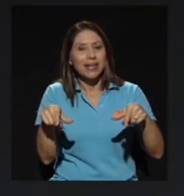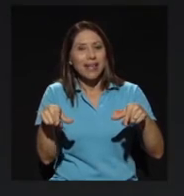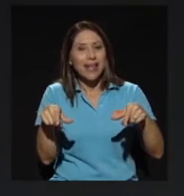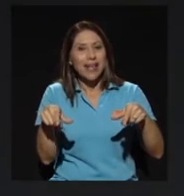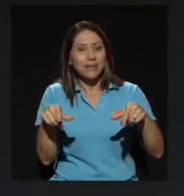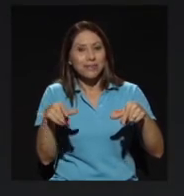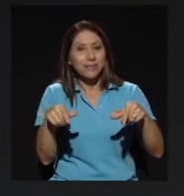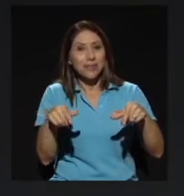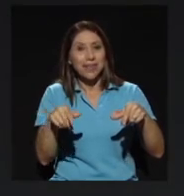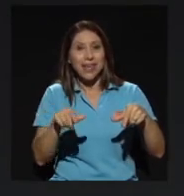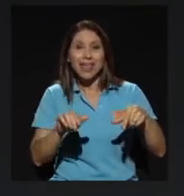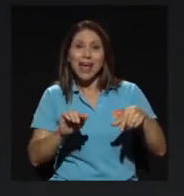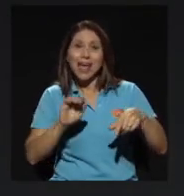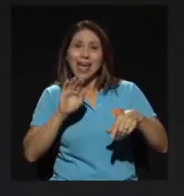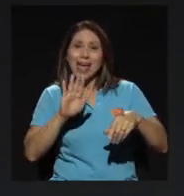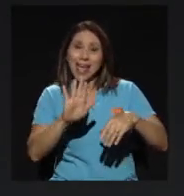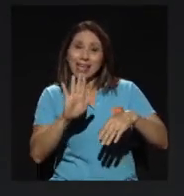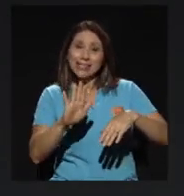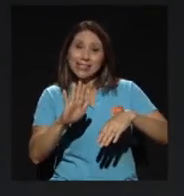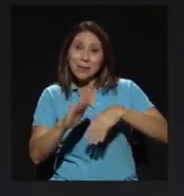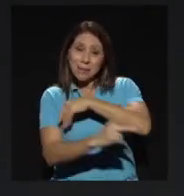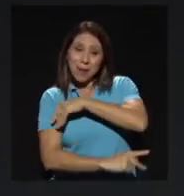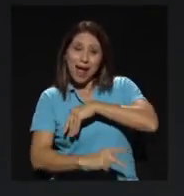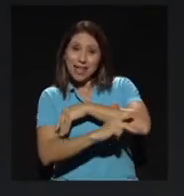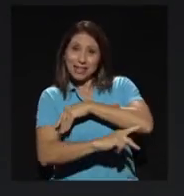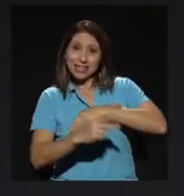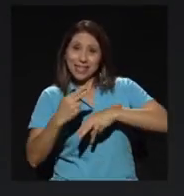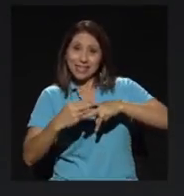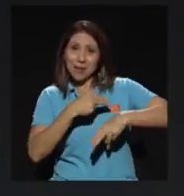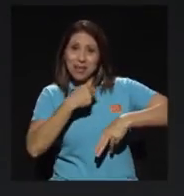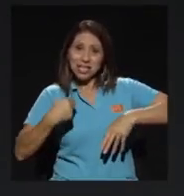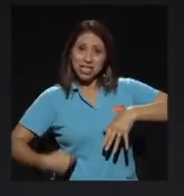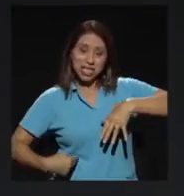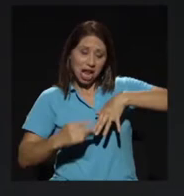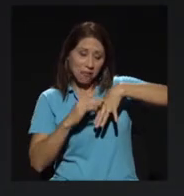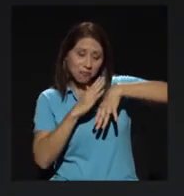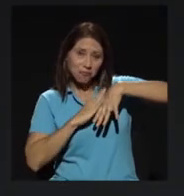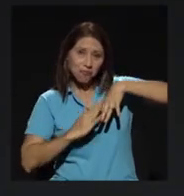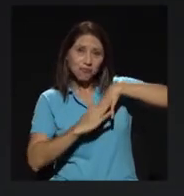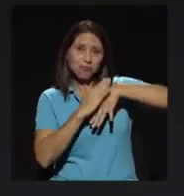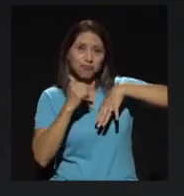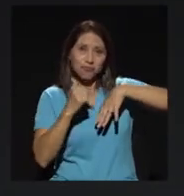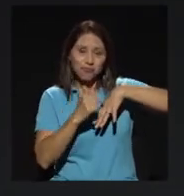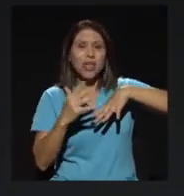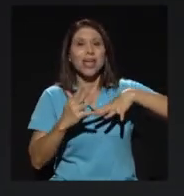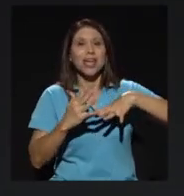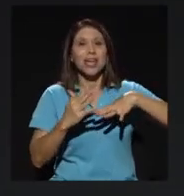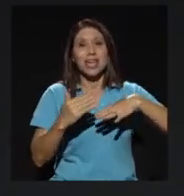de ese país milenario que se llama china y tenemos el lujo de tener con nosotros